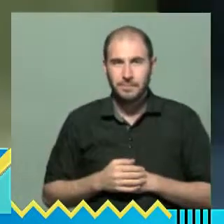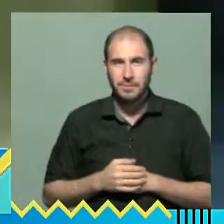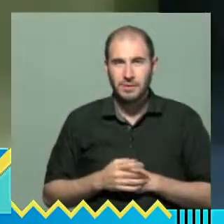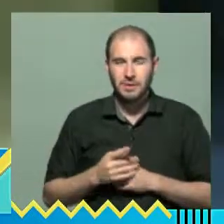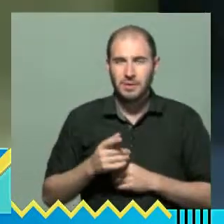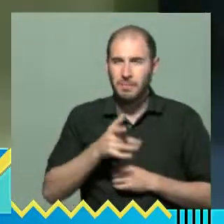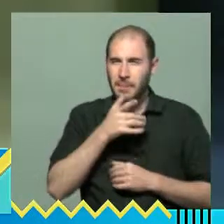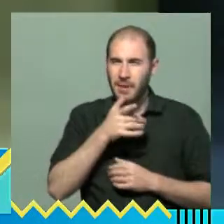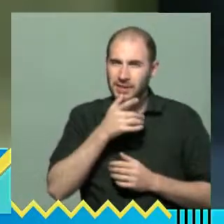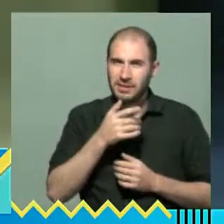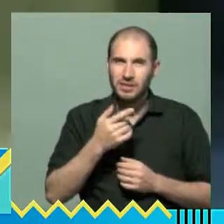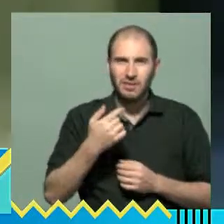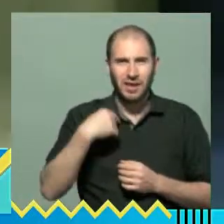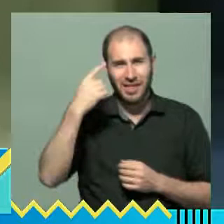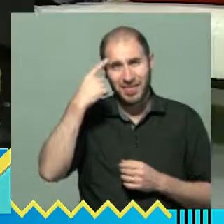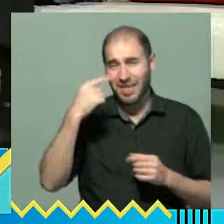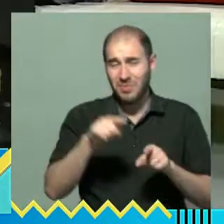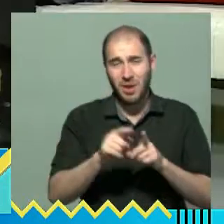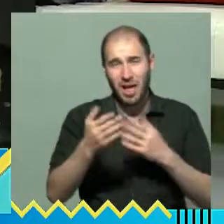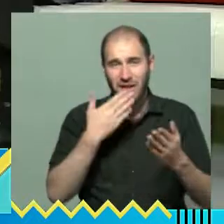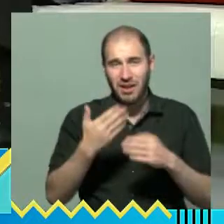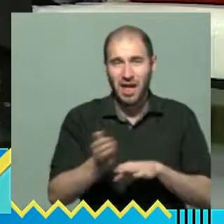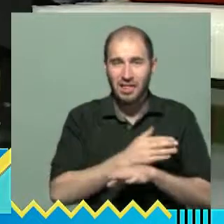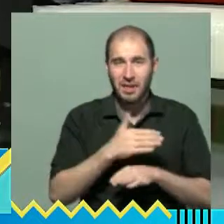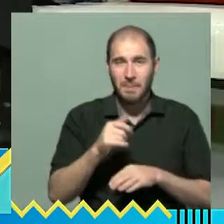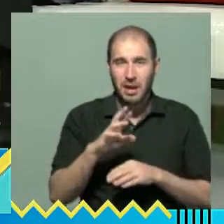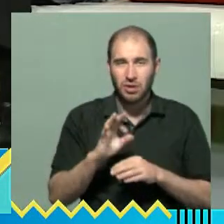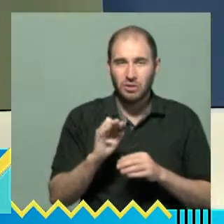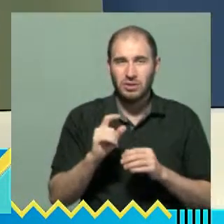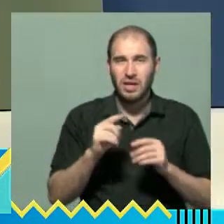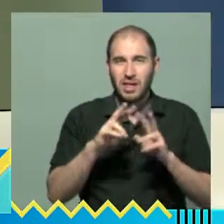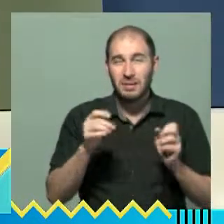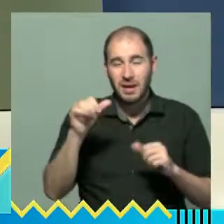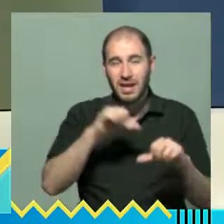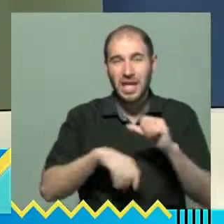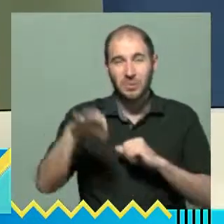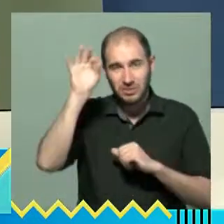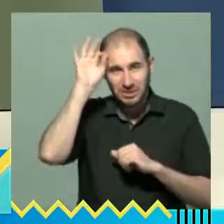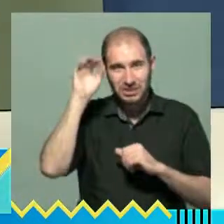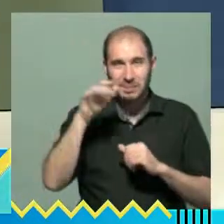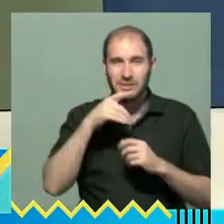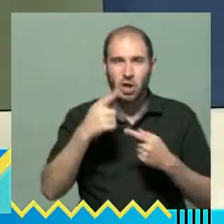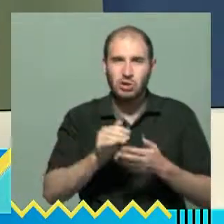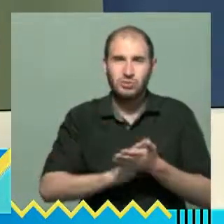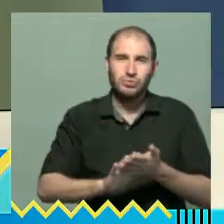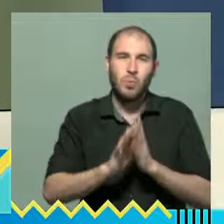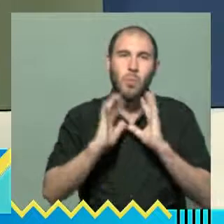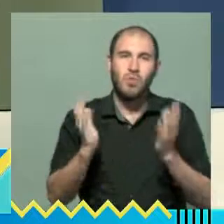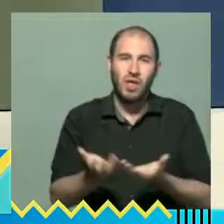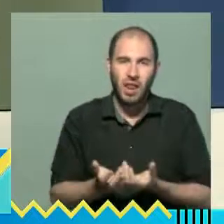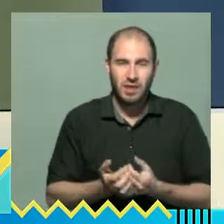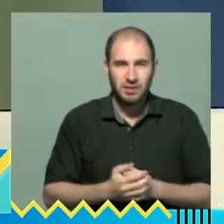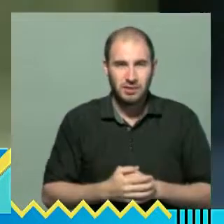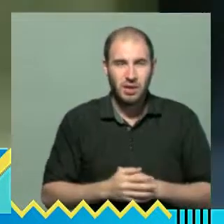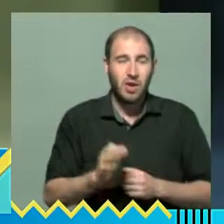lo veo en un lugar tan ideal como esto que hablábamos recién con Marco, cuando hablábamos del tema de la neurociencia como la panacea para solucionar el mundo. Claro, digamos, ¿no?